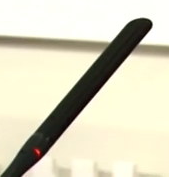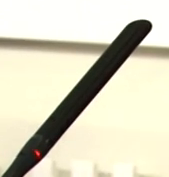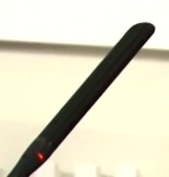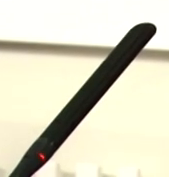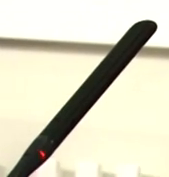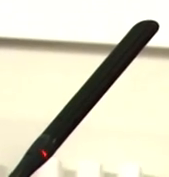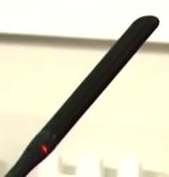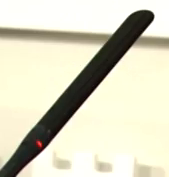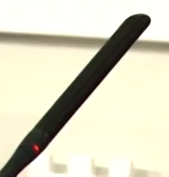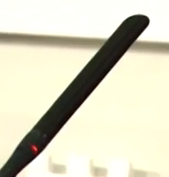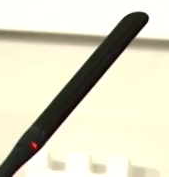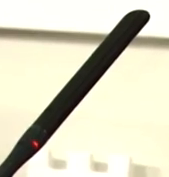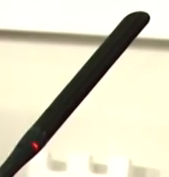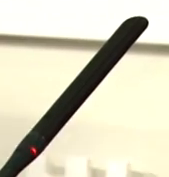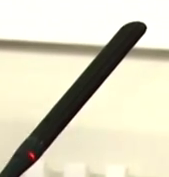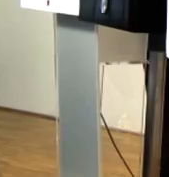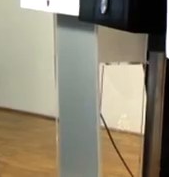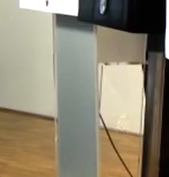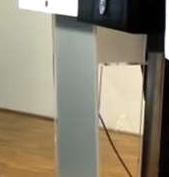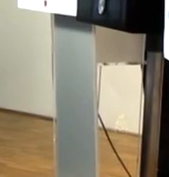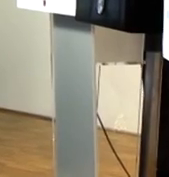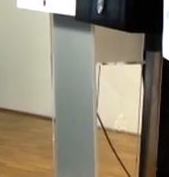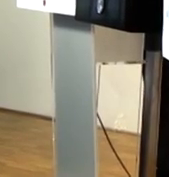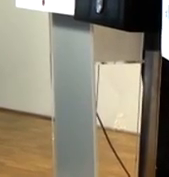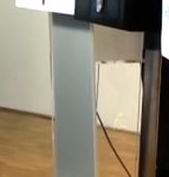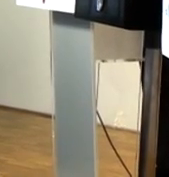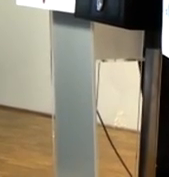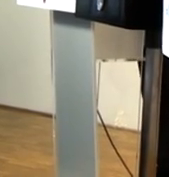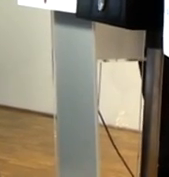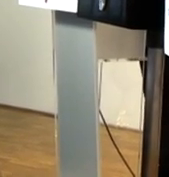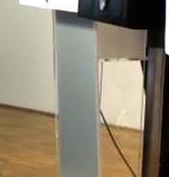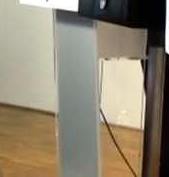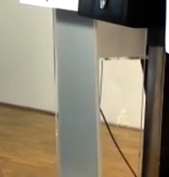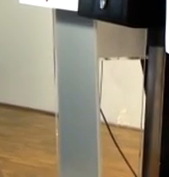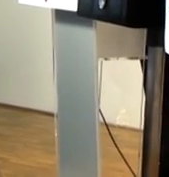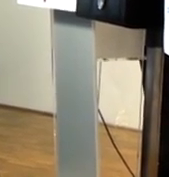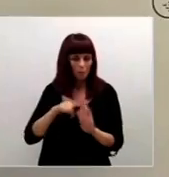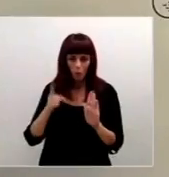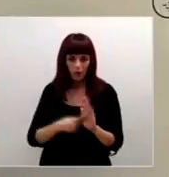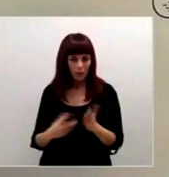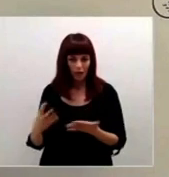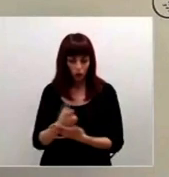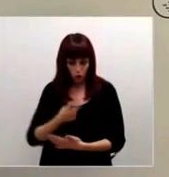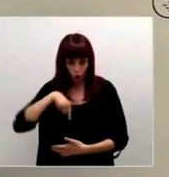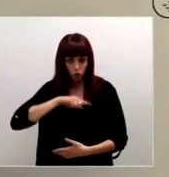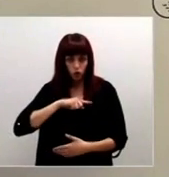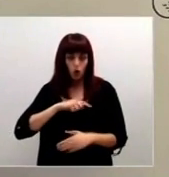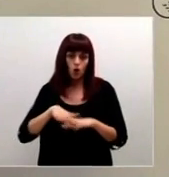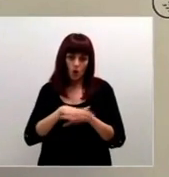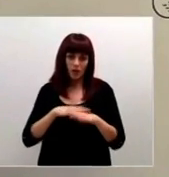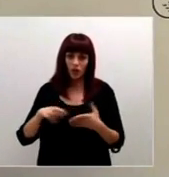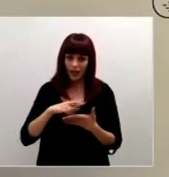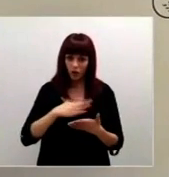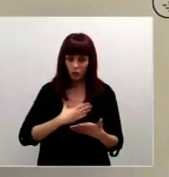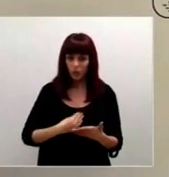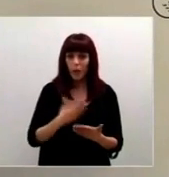relación a la propuesta que debaten Partido Socialista y sus alcaldes para boicotear a los consejeros transfugas... Nosotros, como gobierno regional, lo